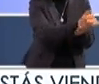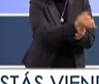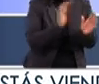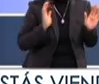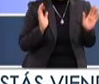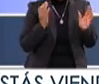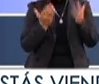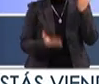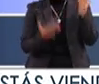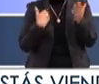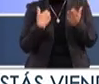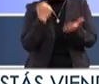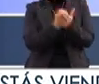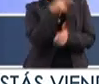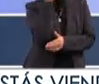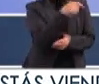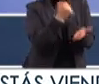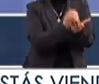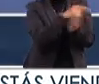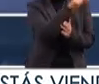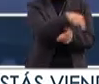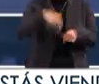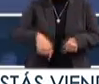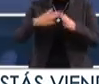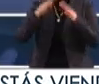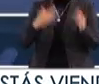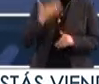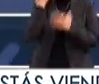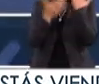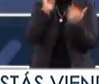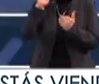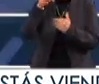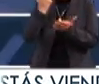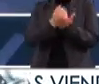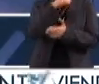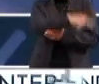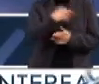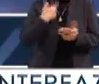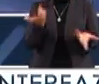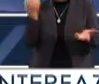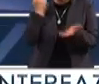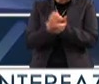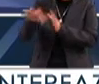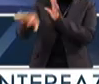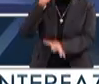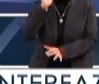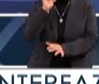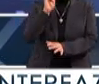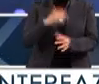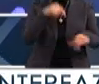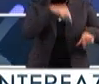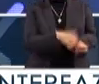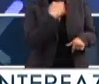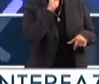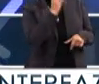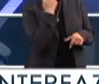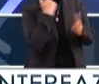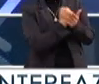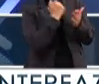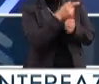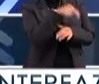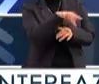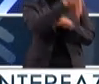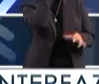porque a veces se impone ah no aquí en la casa se estudió en el Politécnico el Politécnico aquí en la casa se estudió en la universidad